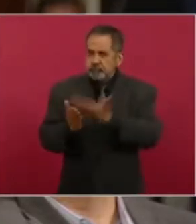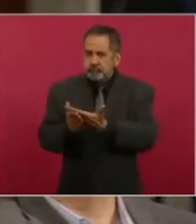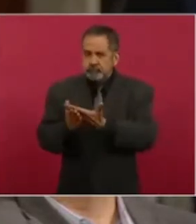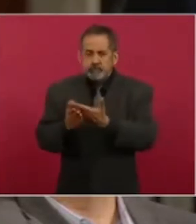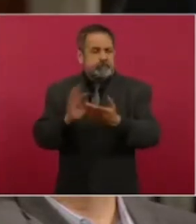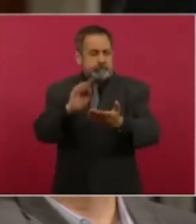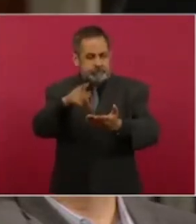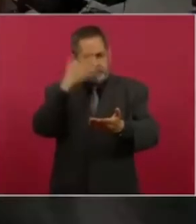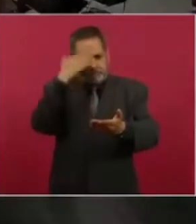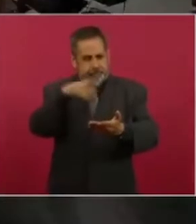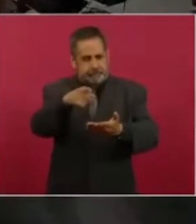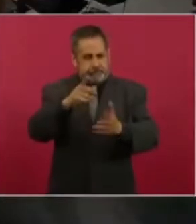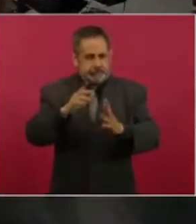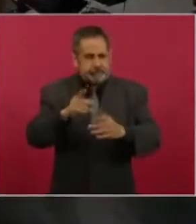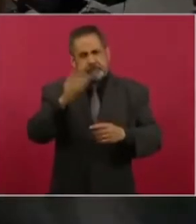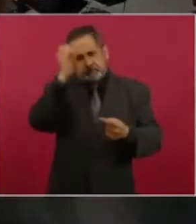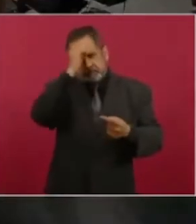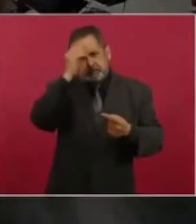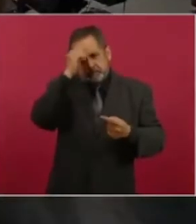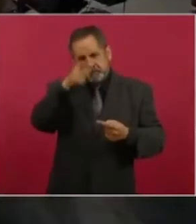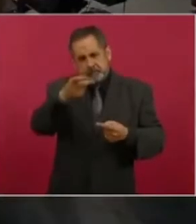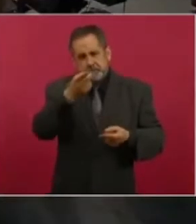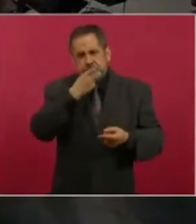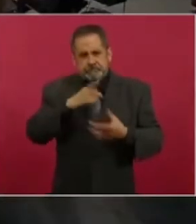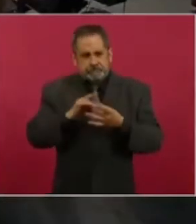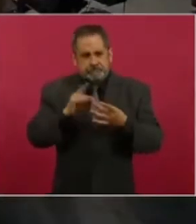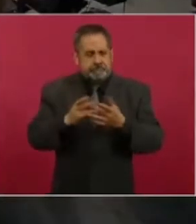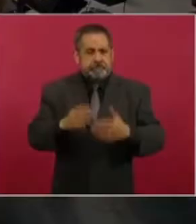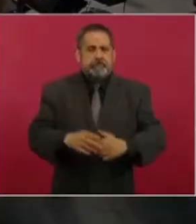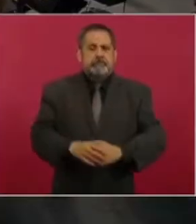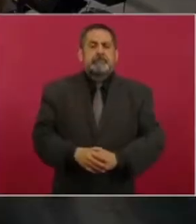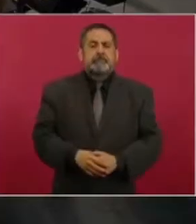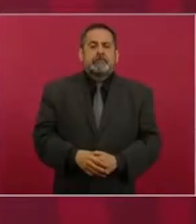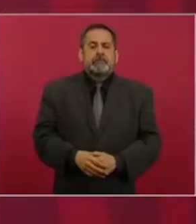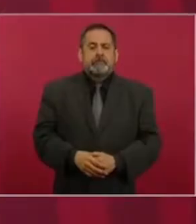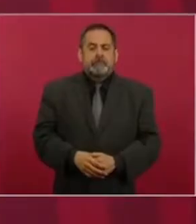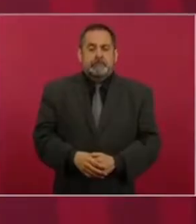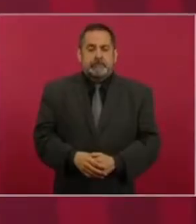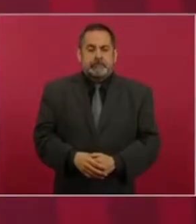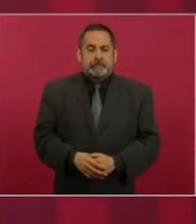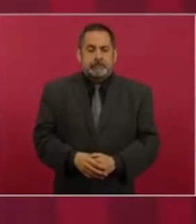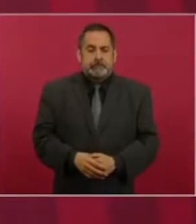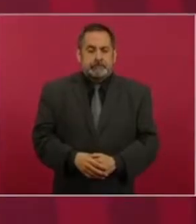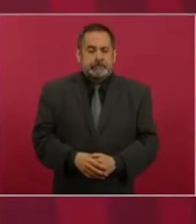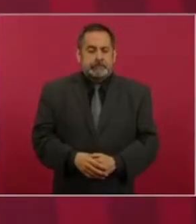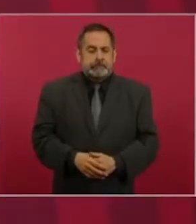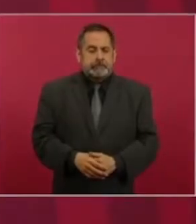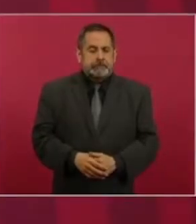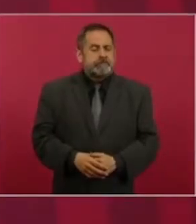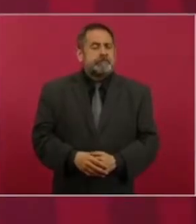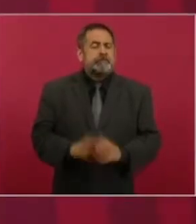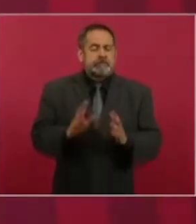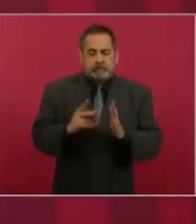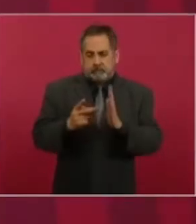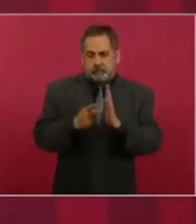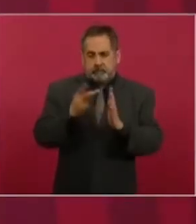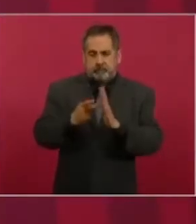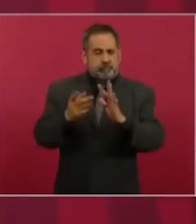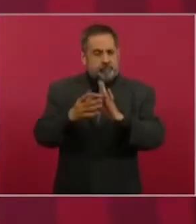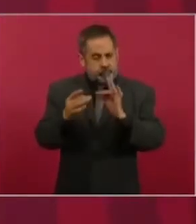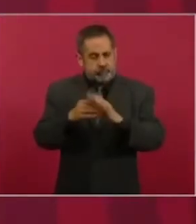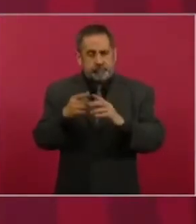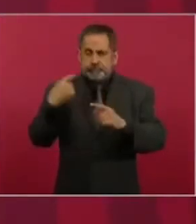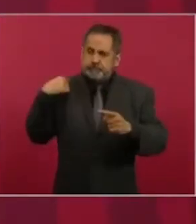ya conoce. Quisiera su opinión sobre esto, por favor. Pues como lo hemos